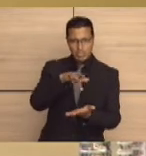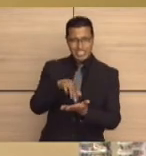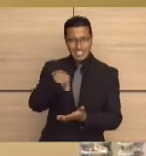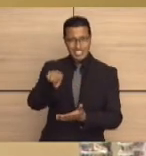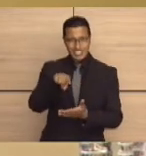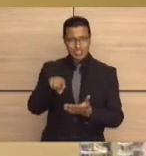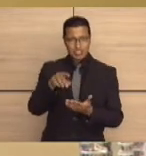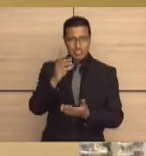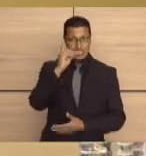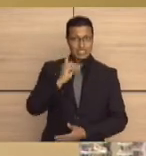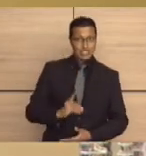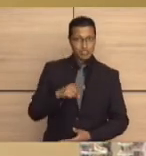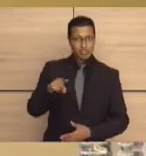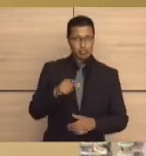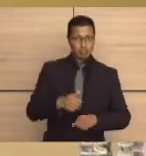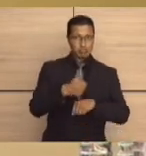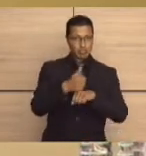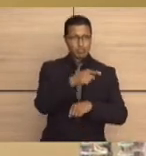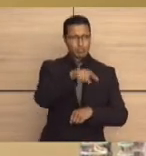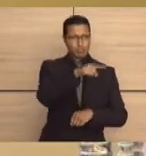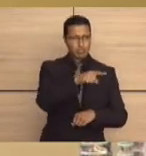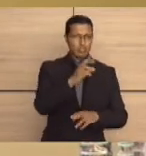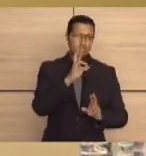y les pido que confíen en nosotros los jóvenes.